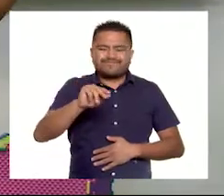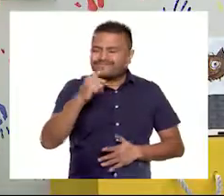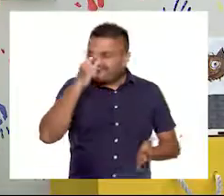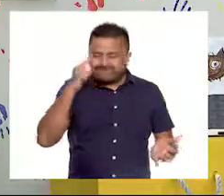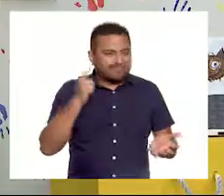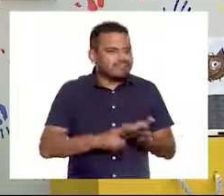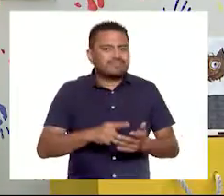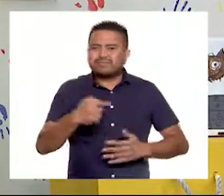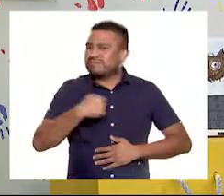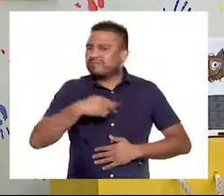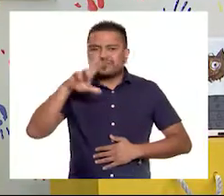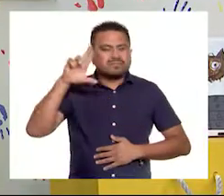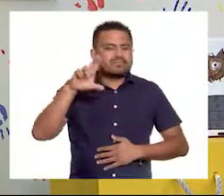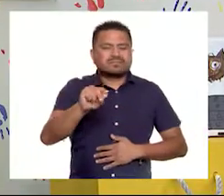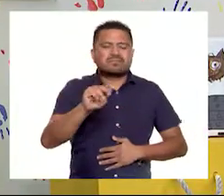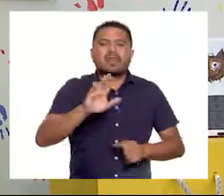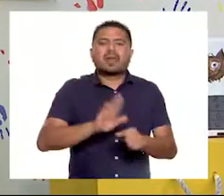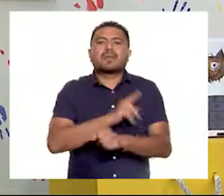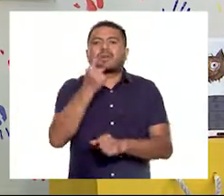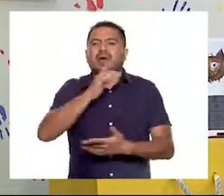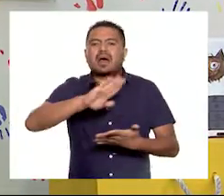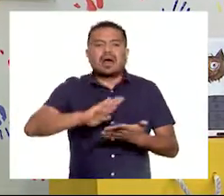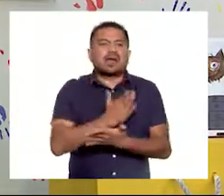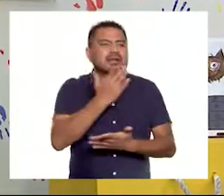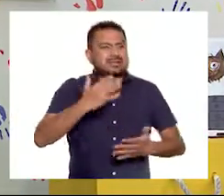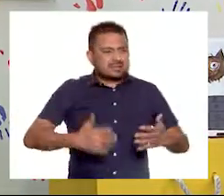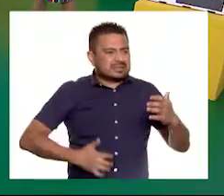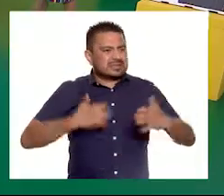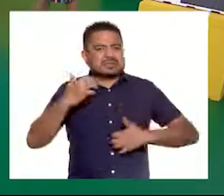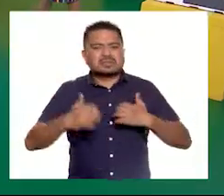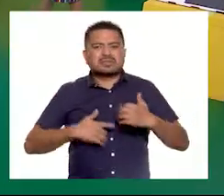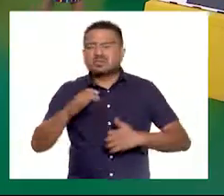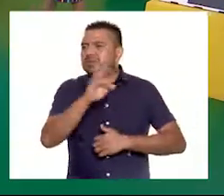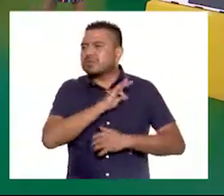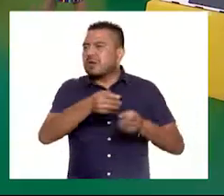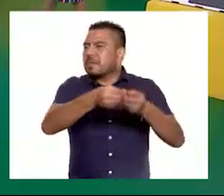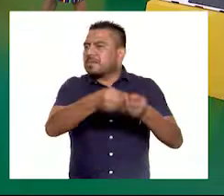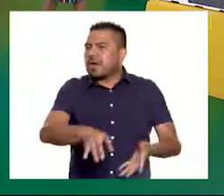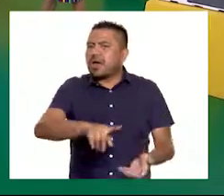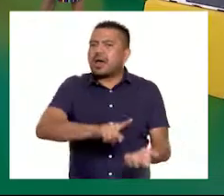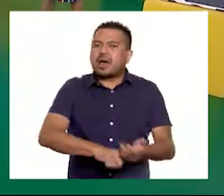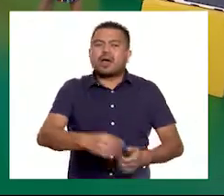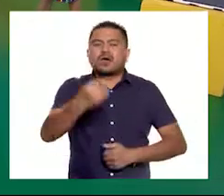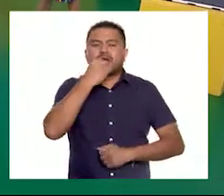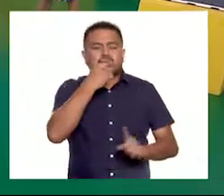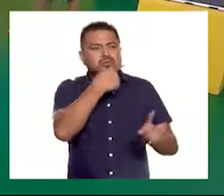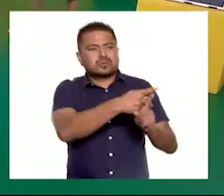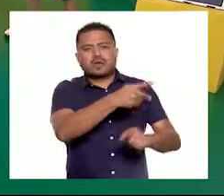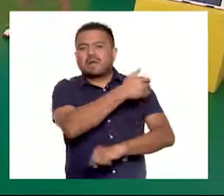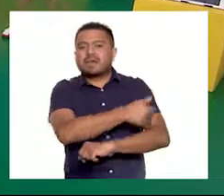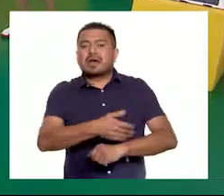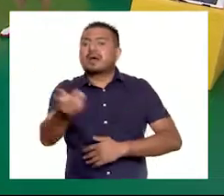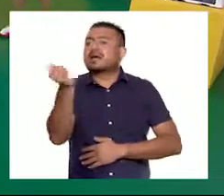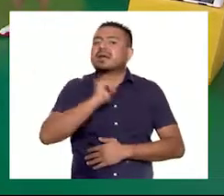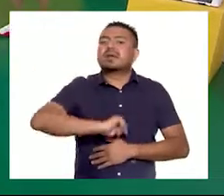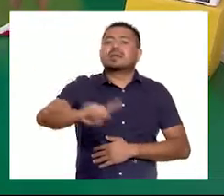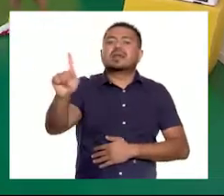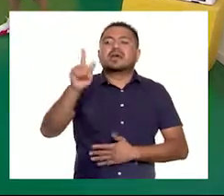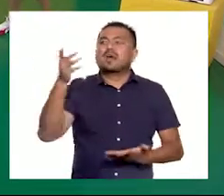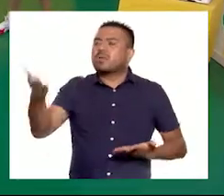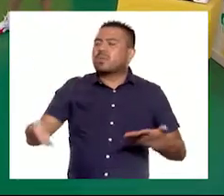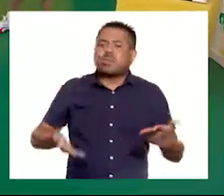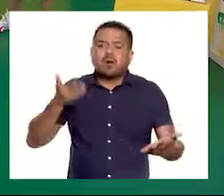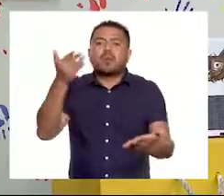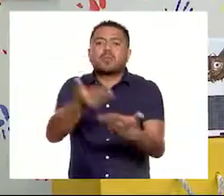No, yo creo que no. Yo creo que no, porque además de enojarse, le pudo haber echado a perder la comida a su familia. Exactamente. Sí. ¿Qué tal si mejor les hubiera